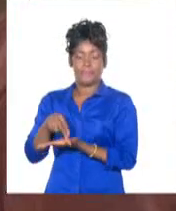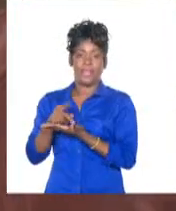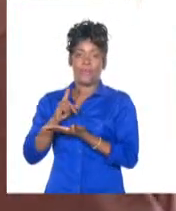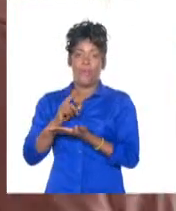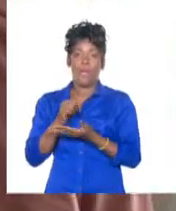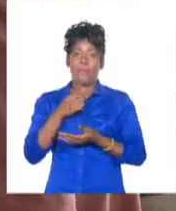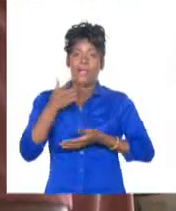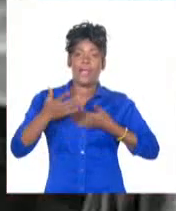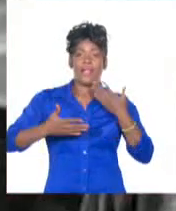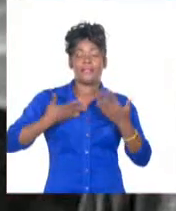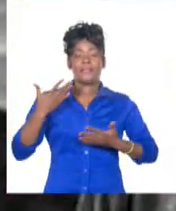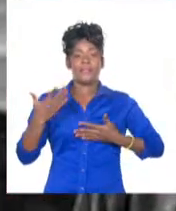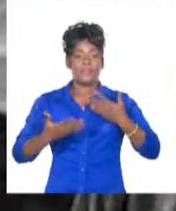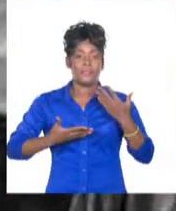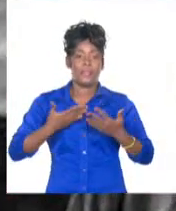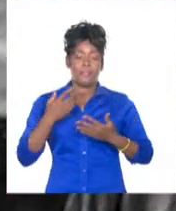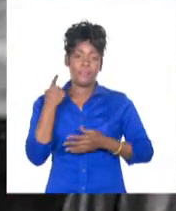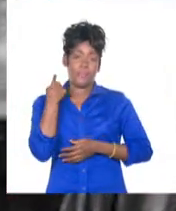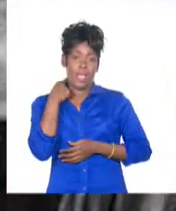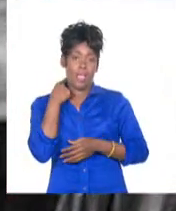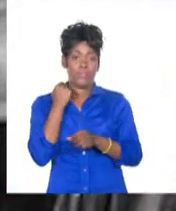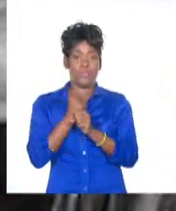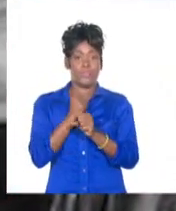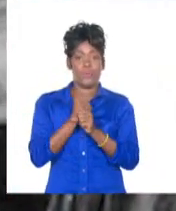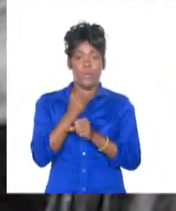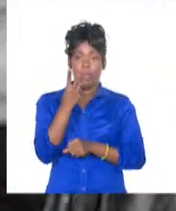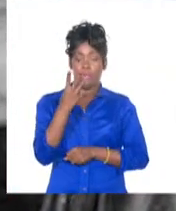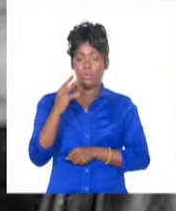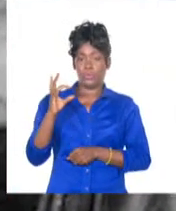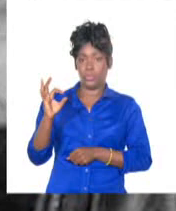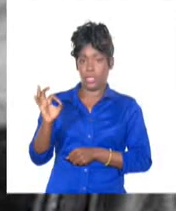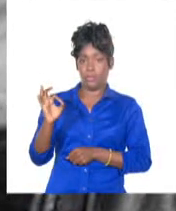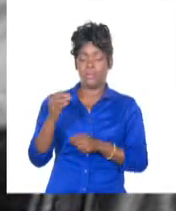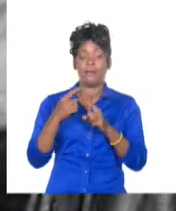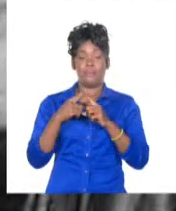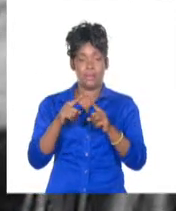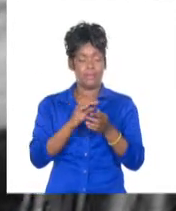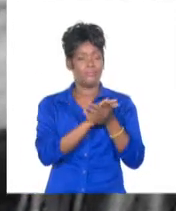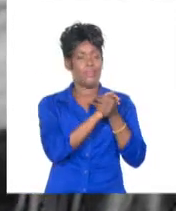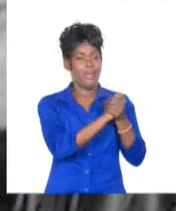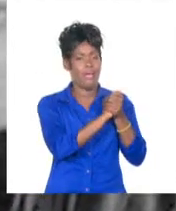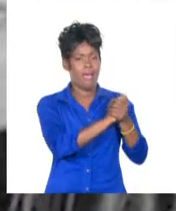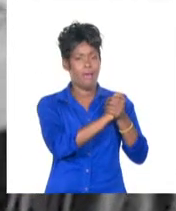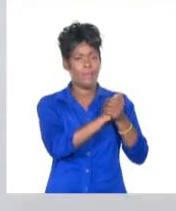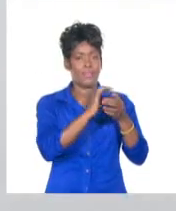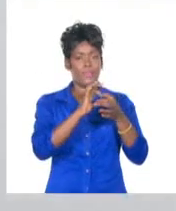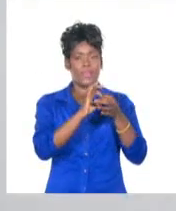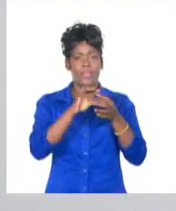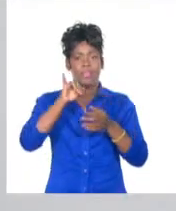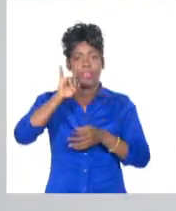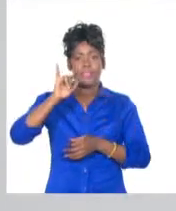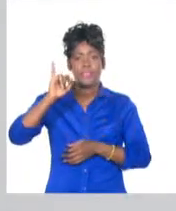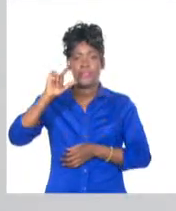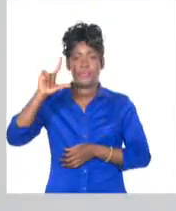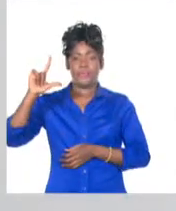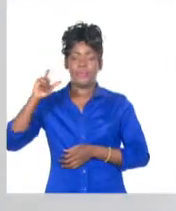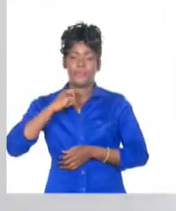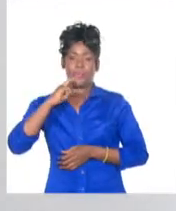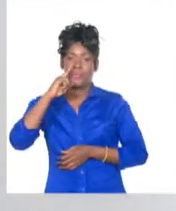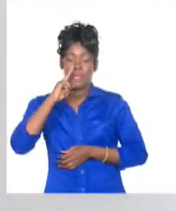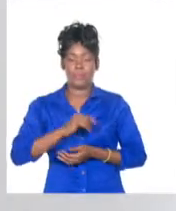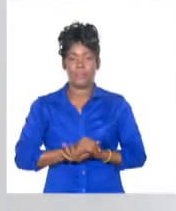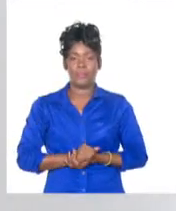30 años, además de amigo, estudioso y promotor de su vida y obra. La jornada Los Días de